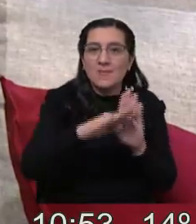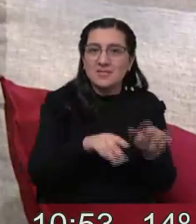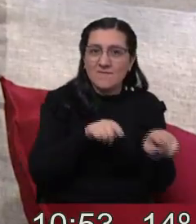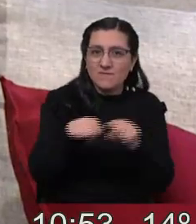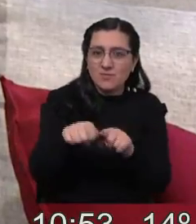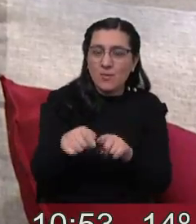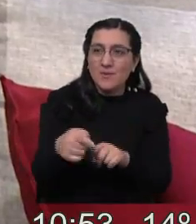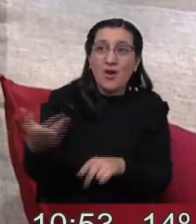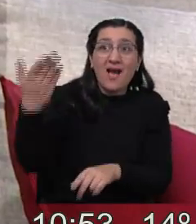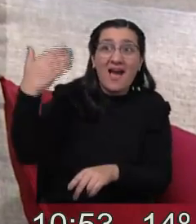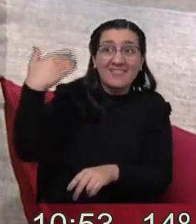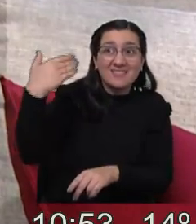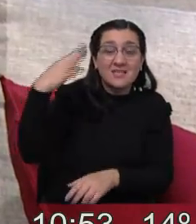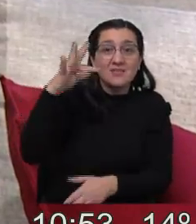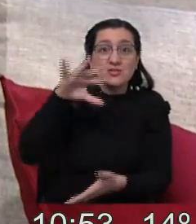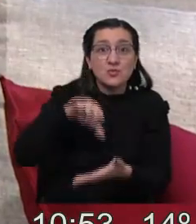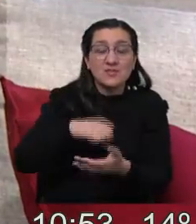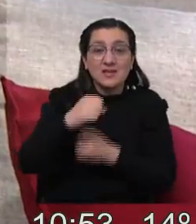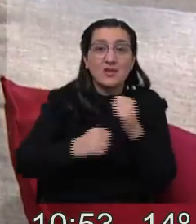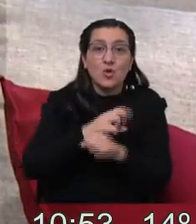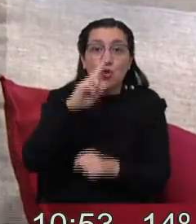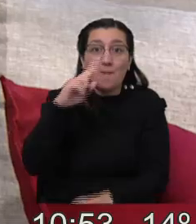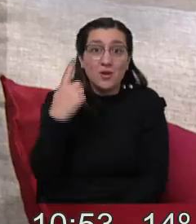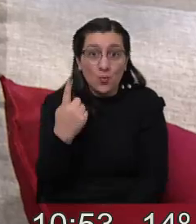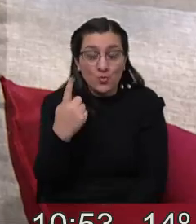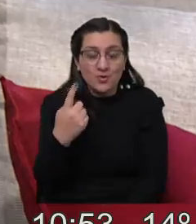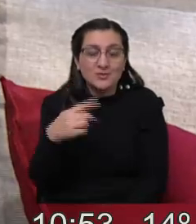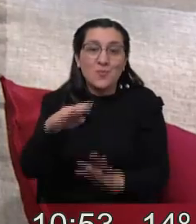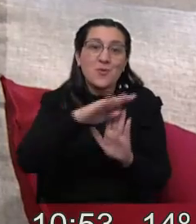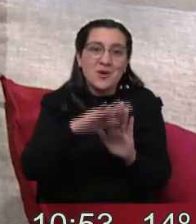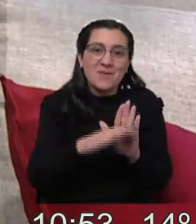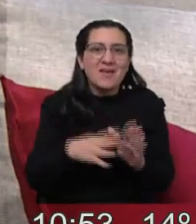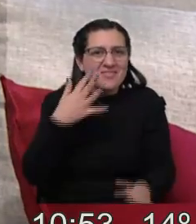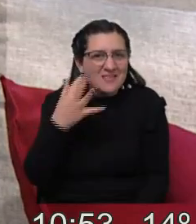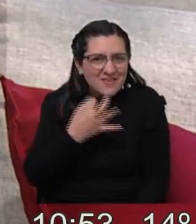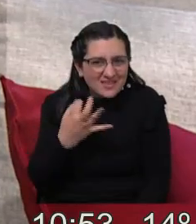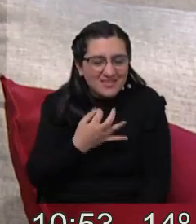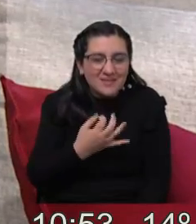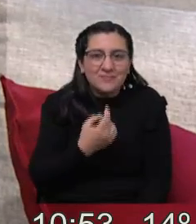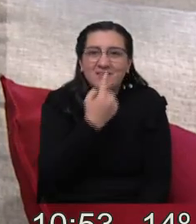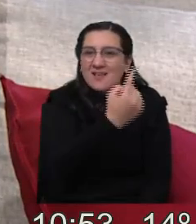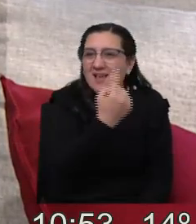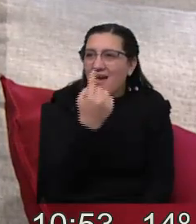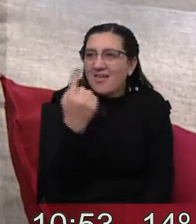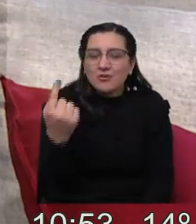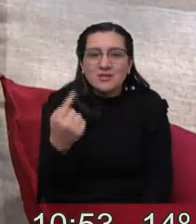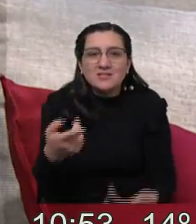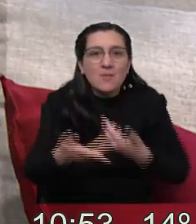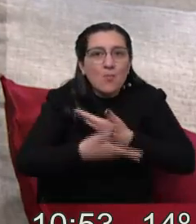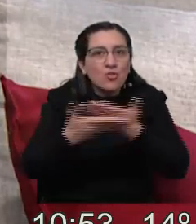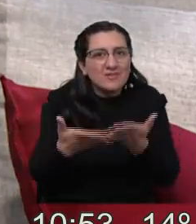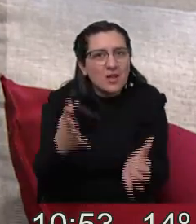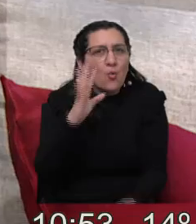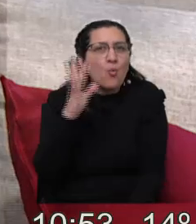En aquella TV Ciudad de 2001, que es el programa que vamos a traer hoy, de verdad, cada elemento que se ponía al aire tenía un